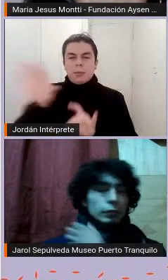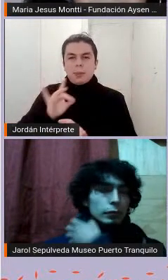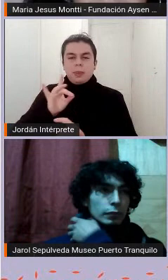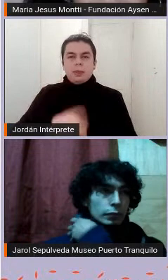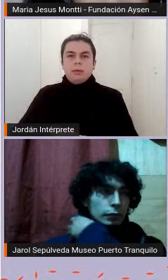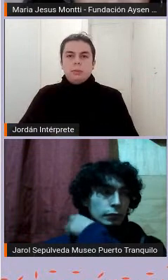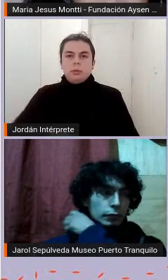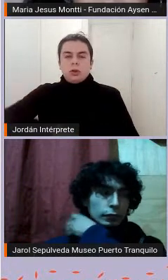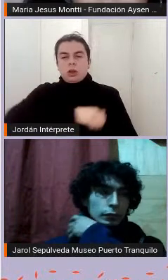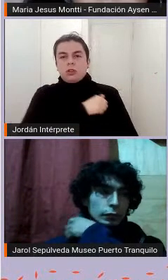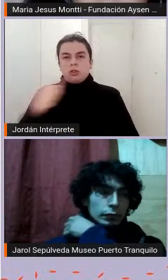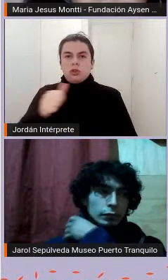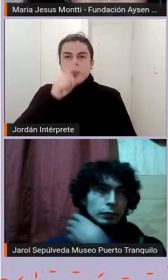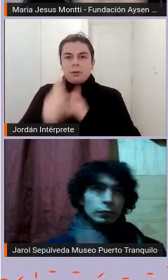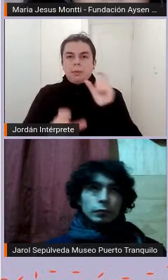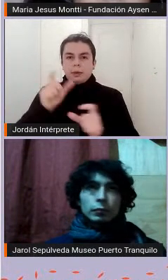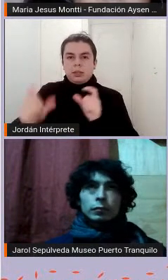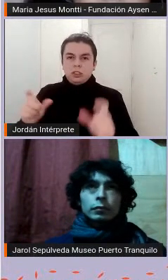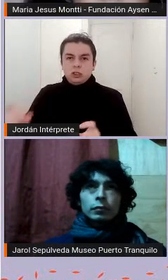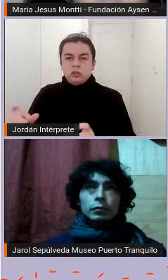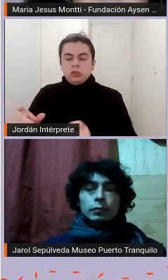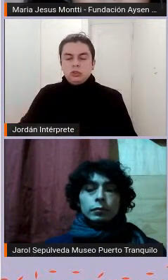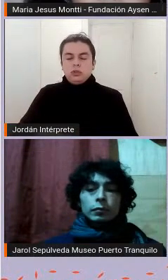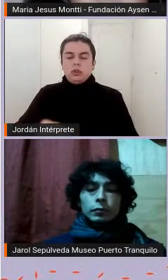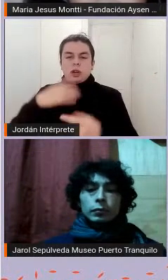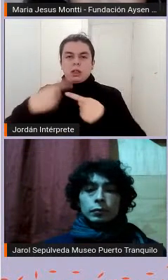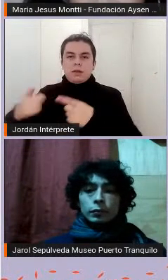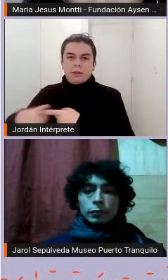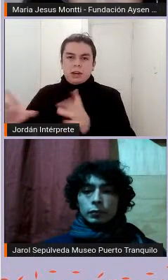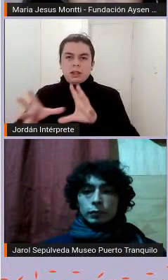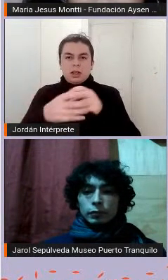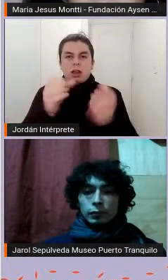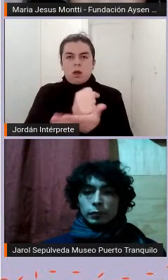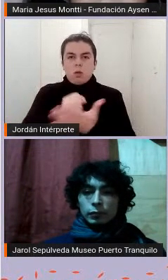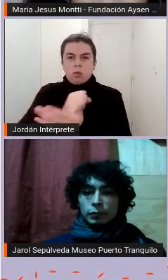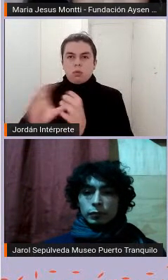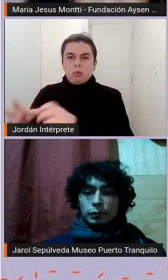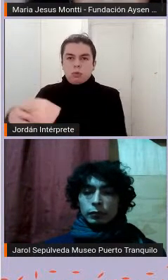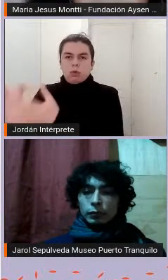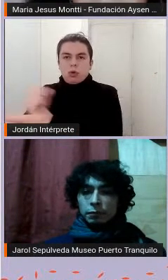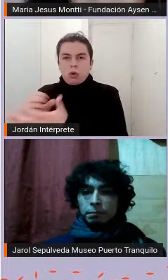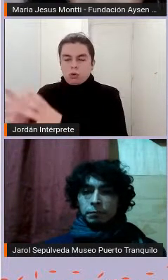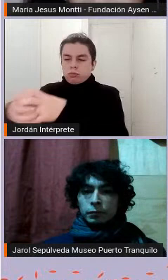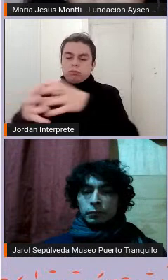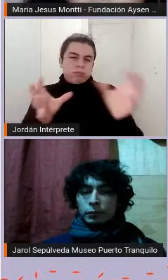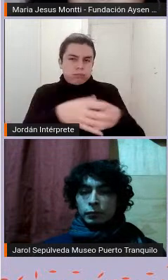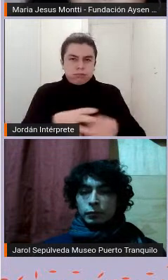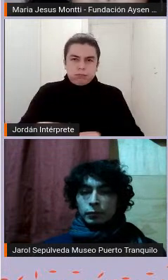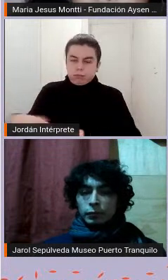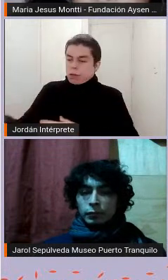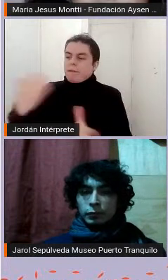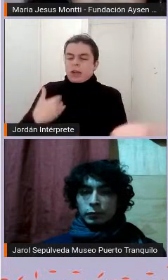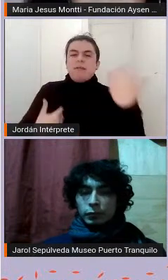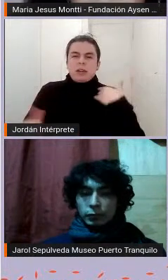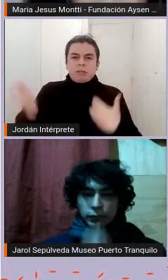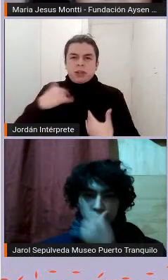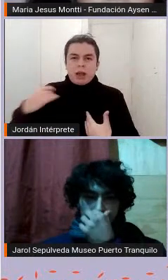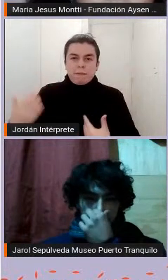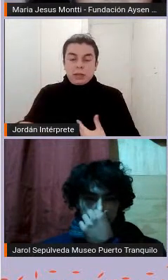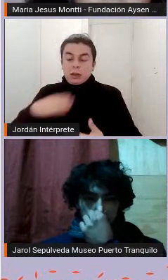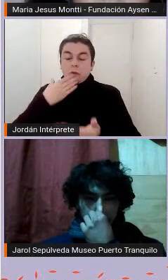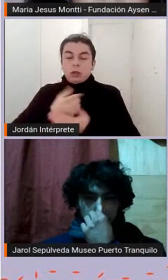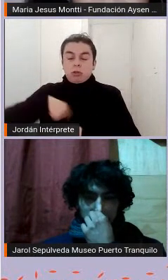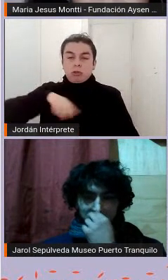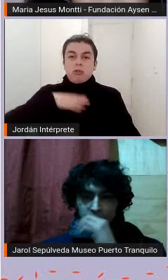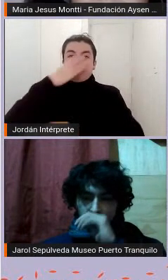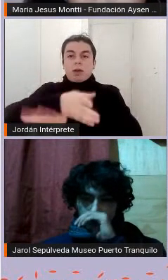la comunidad a través de sus diferentes organizaciones, y cada vez que tenemos campaña en terreno también se abren las puertas para que las personas de la